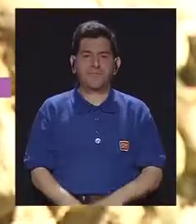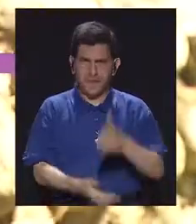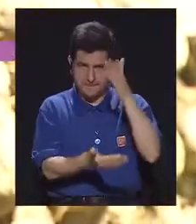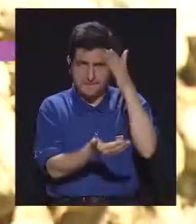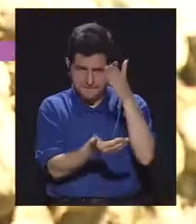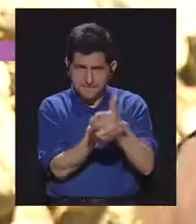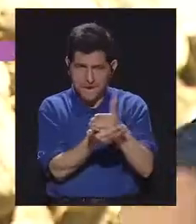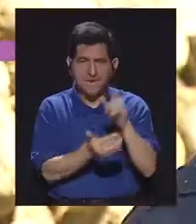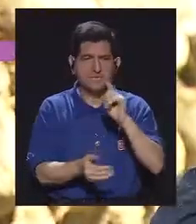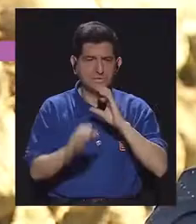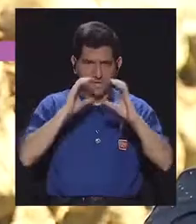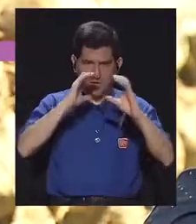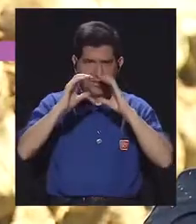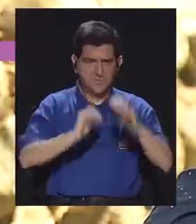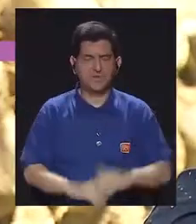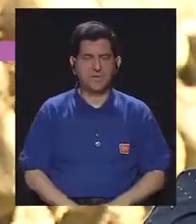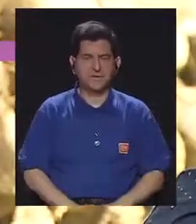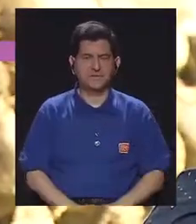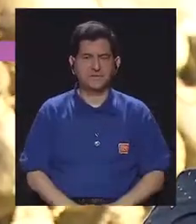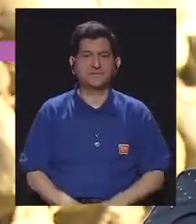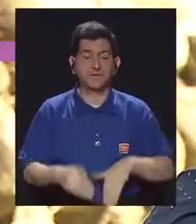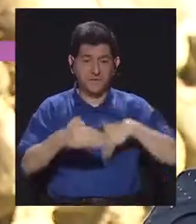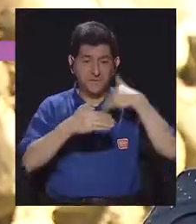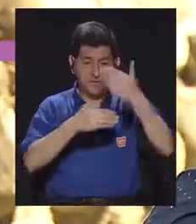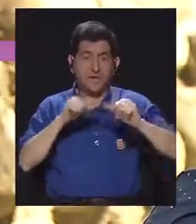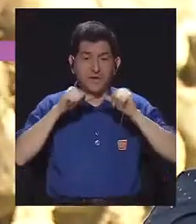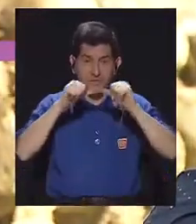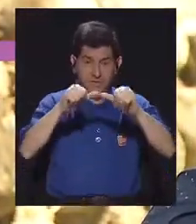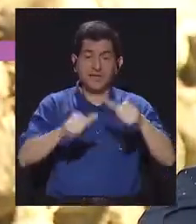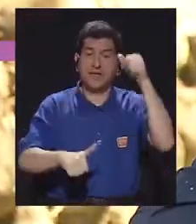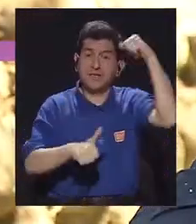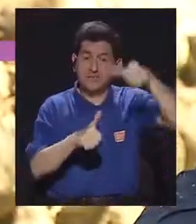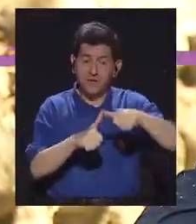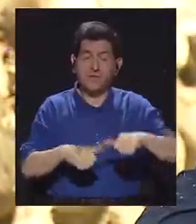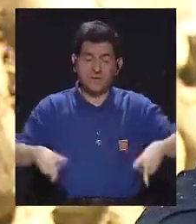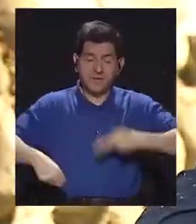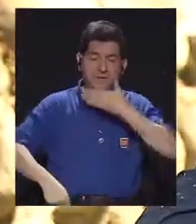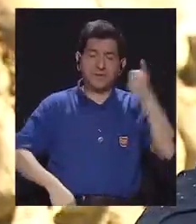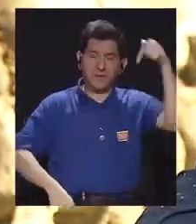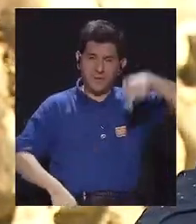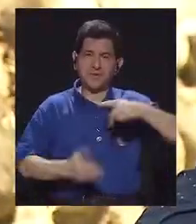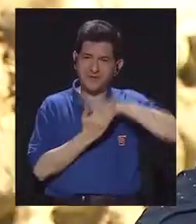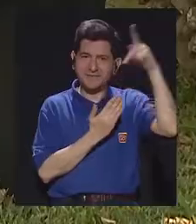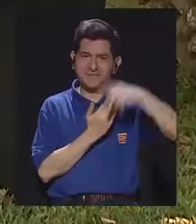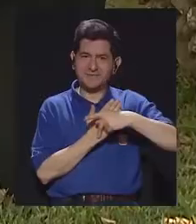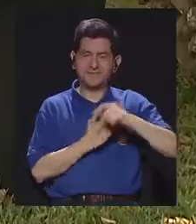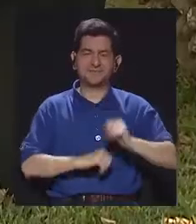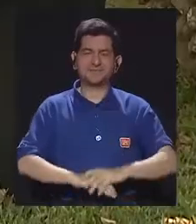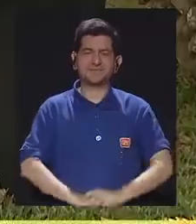a hacer otra pausa en esta conversación, Gabriela y Saúl, para luego regresar con más. Recuerde que somos Vivir Mejor.